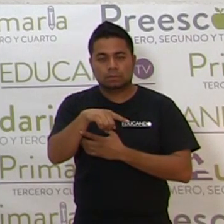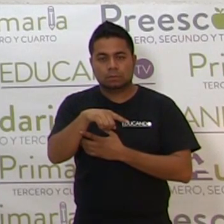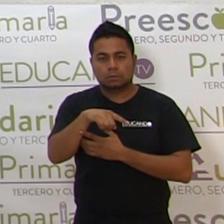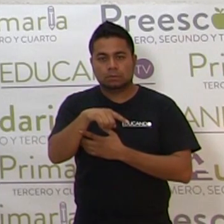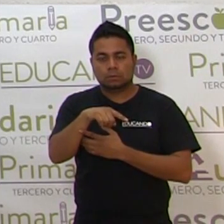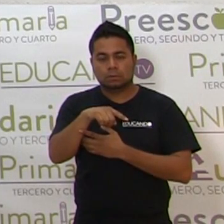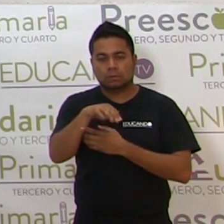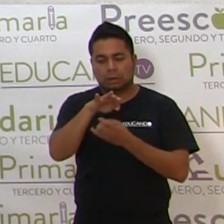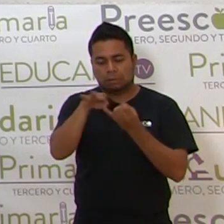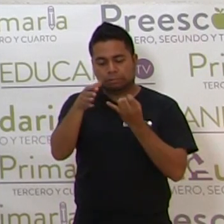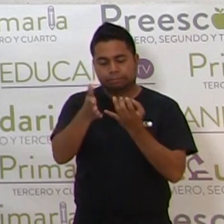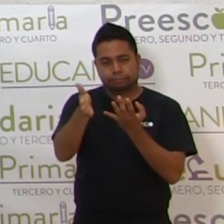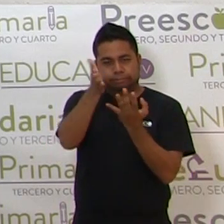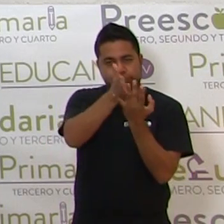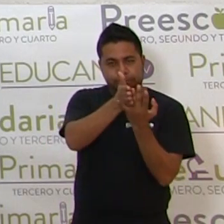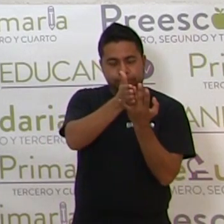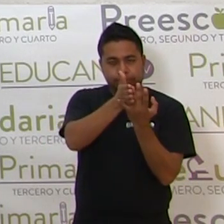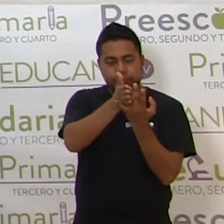penúltima.